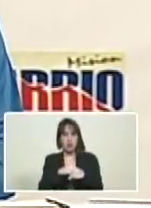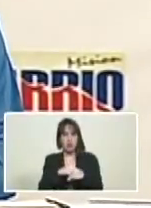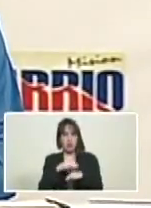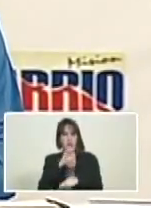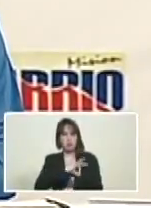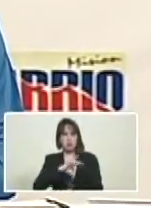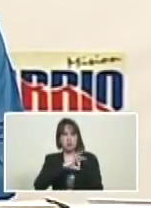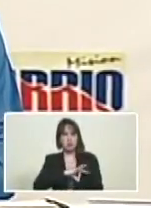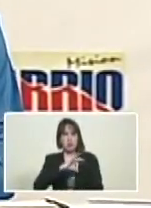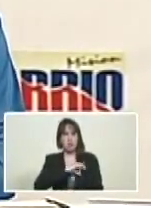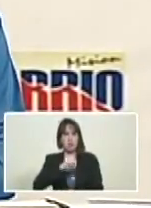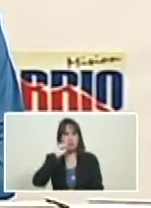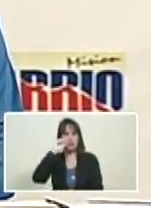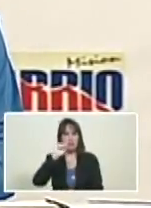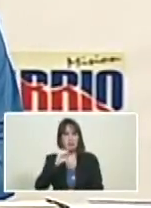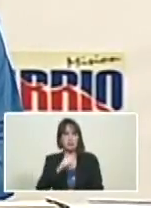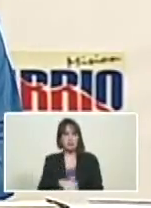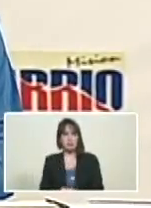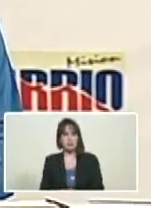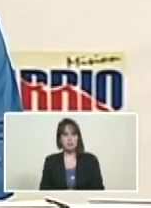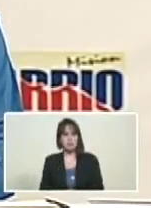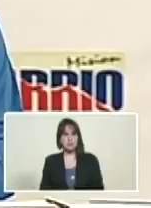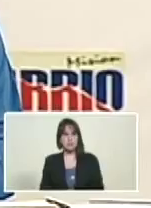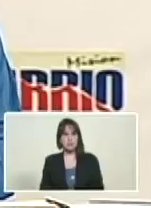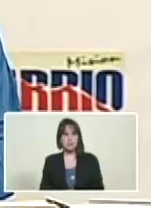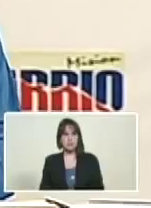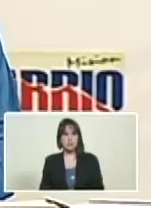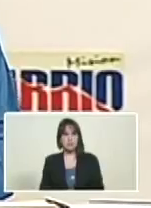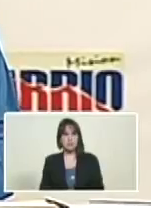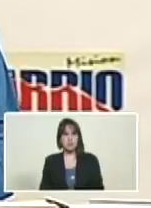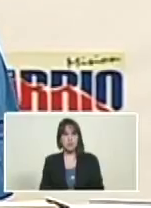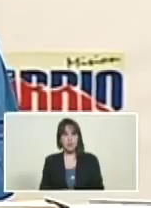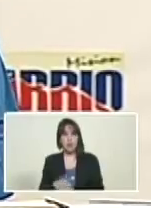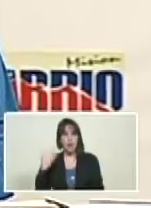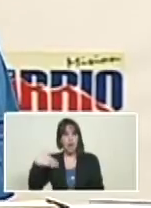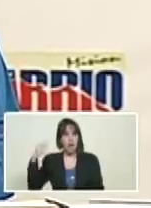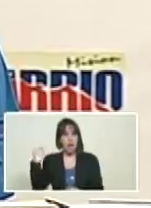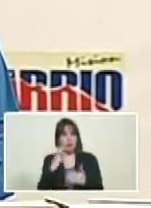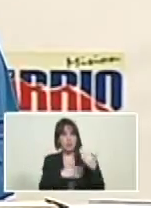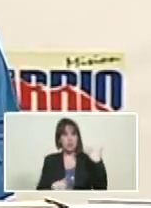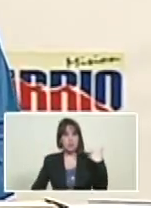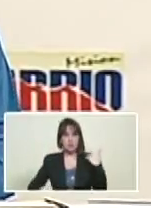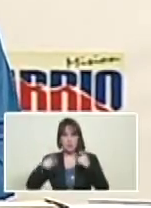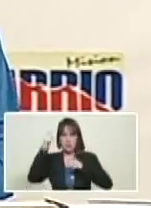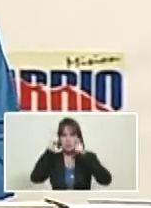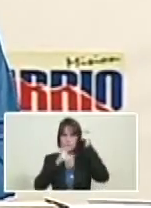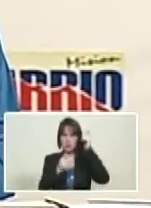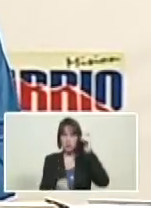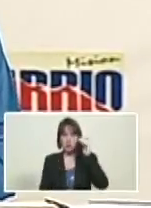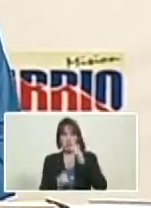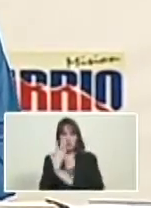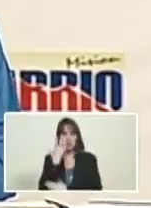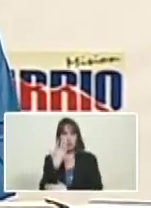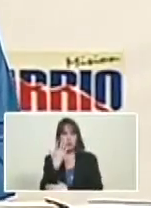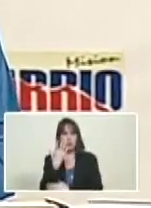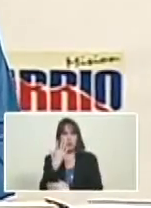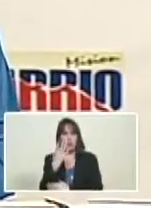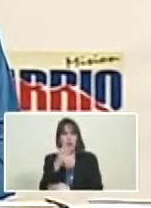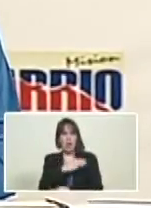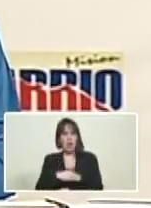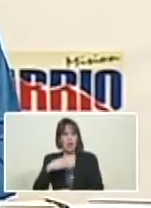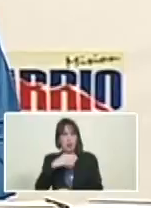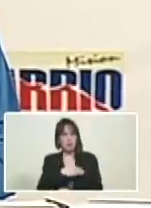constitucional, del Estado social, que nuestro comandante Chávez refundó a partir de las misiones y grandes